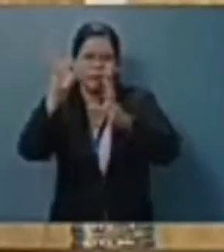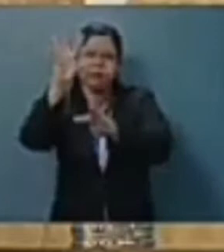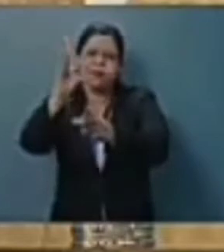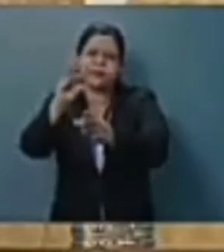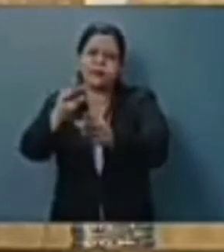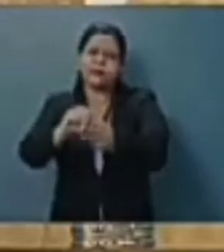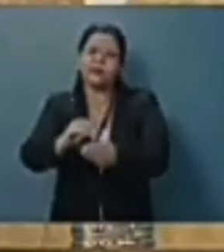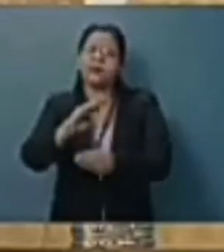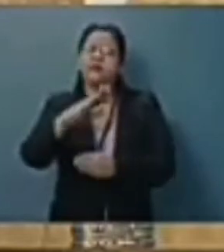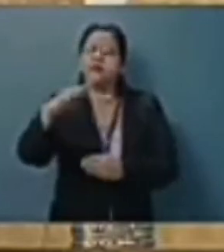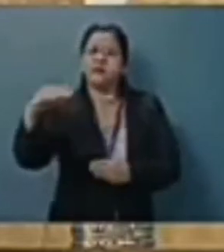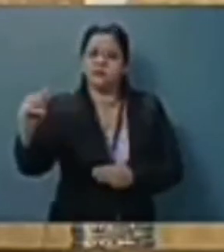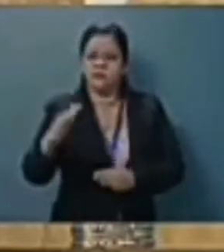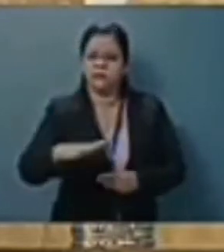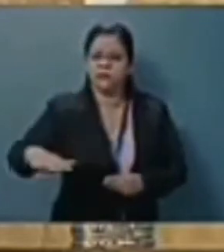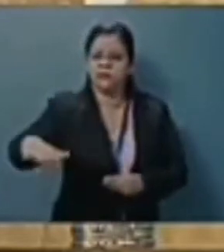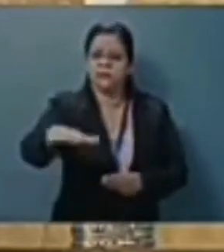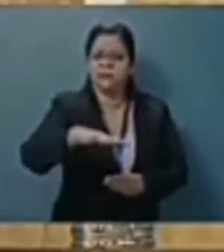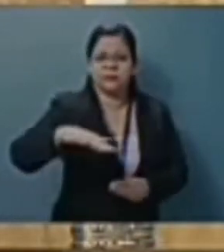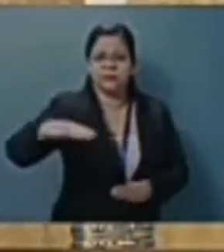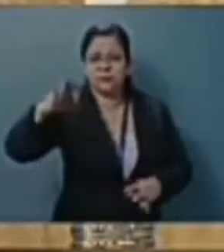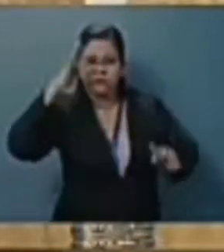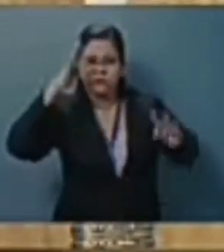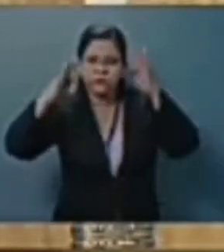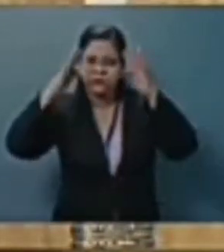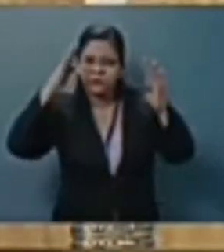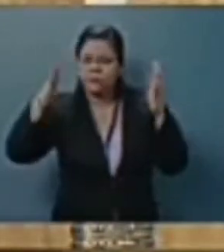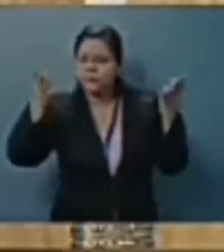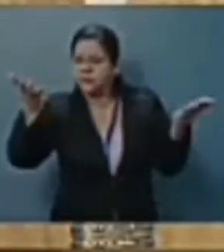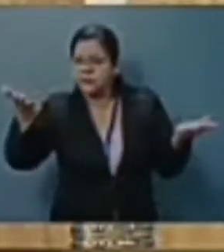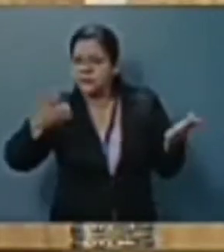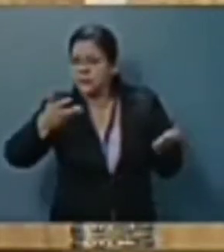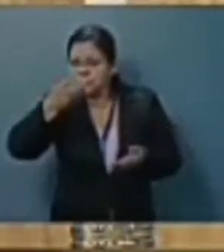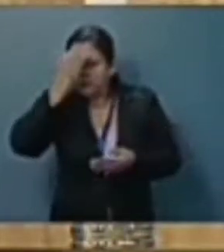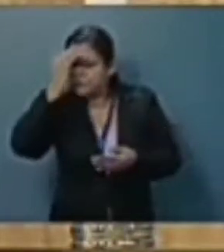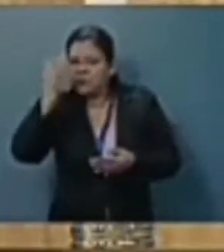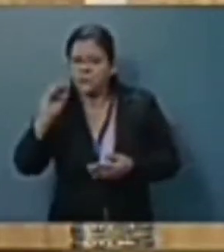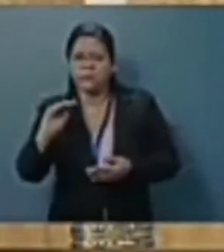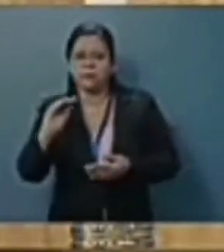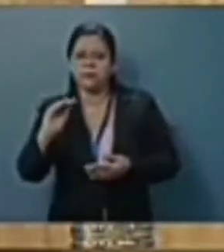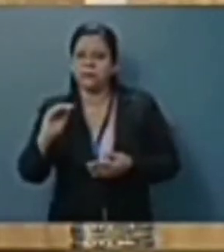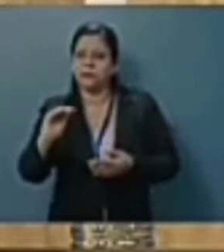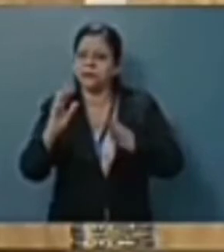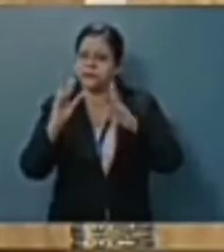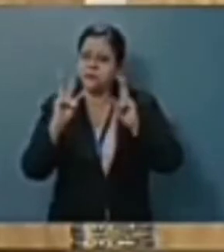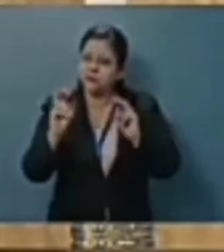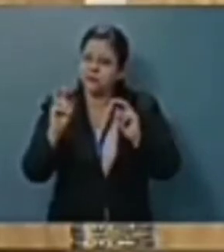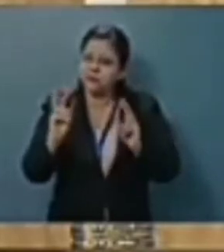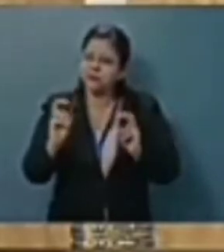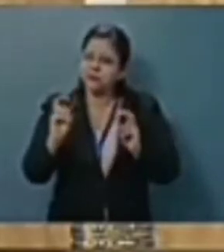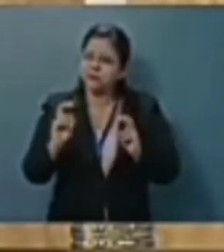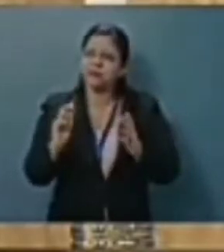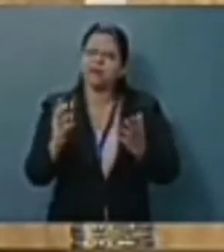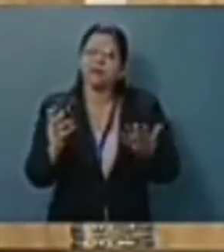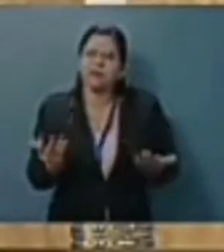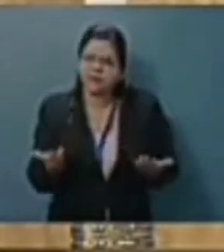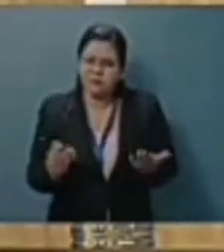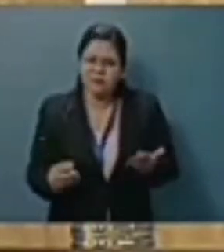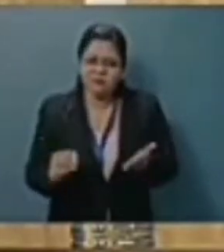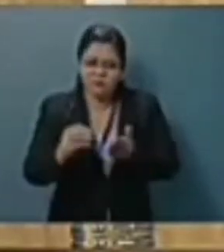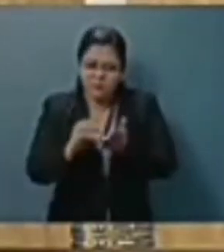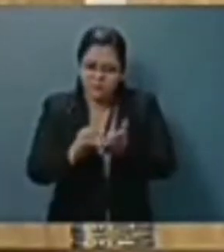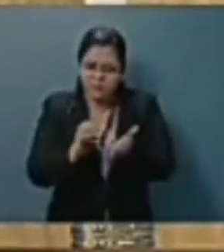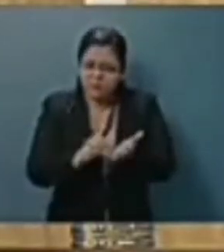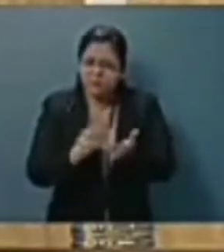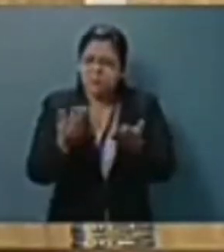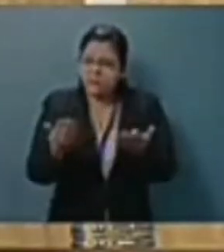nacional del sector creativo, ni siquiera conocer el ecosistema de qué de bien le va a